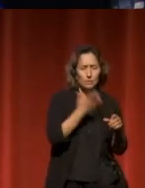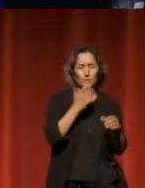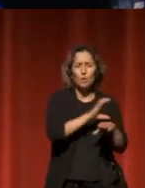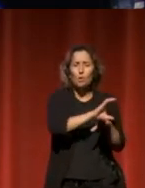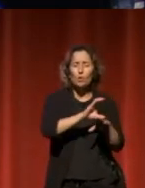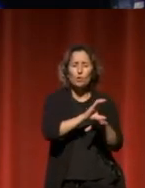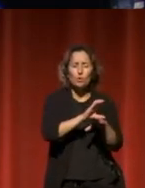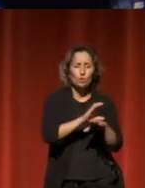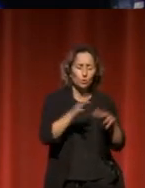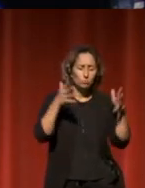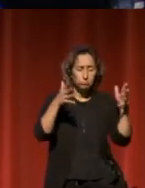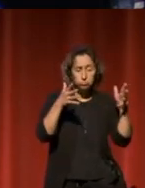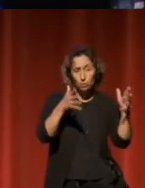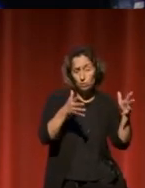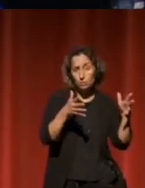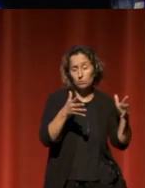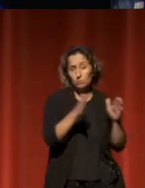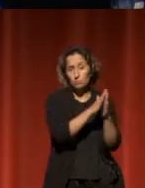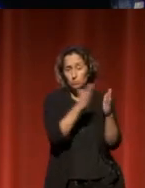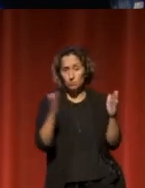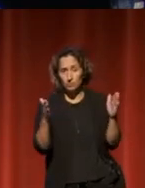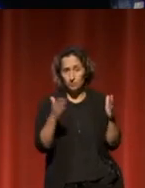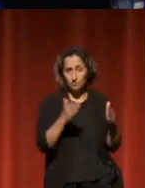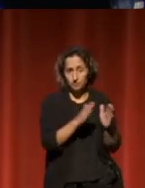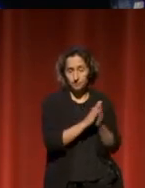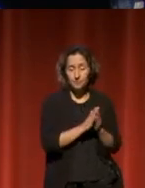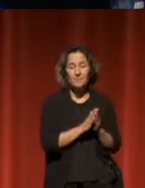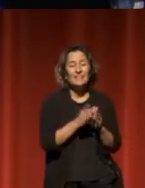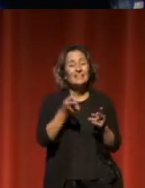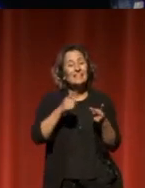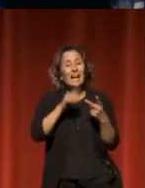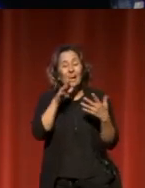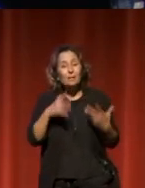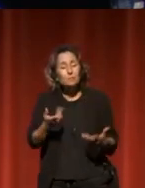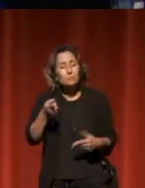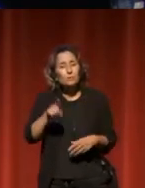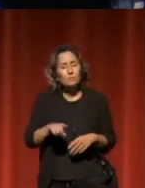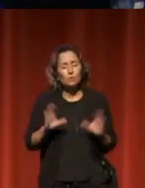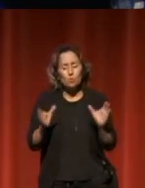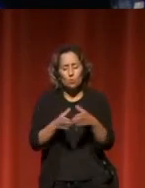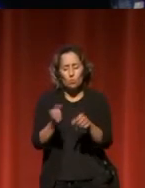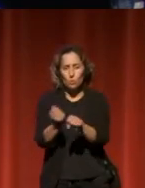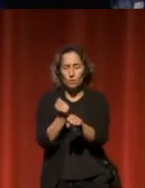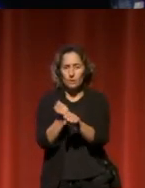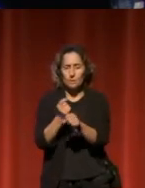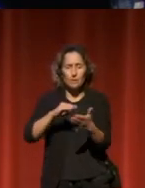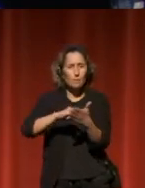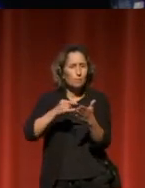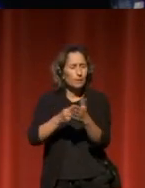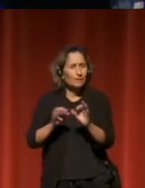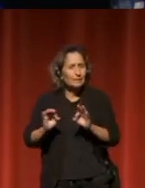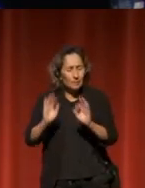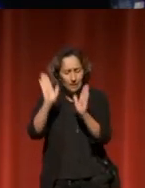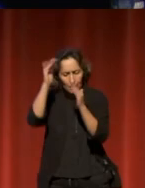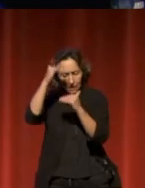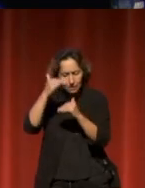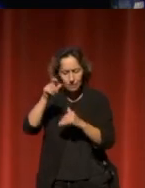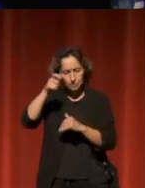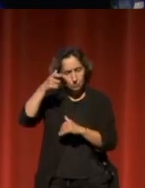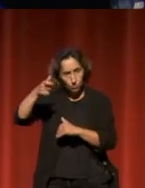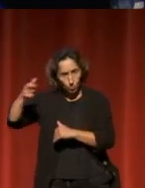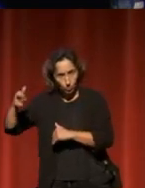de Cooperación Bibliotecaria. En estos momentos, forma parte del grupo de trabajo para el Plan de Especial Atención al Mundo